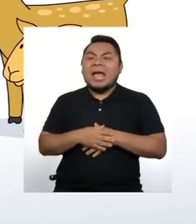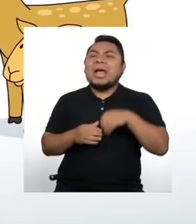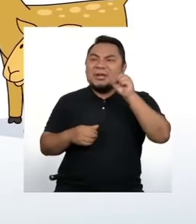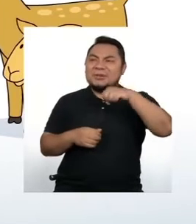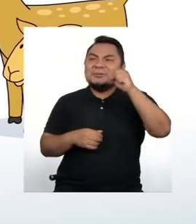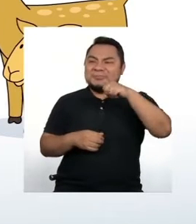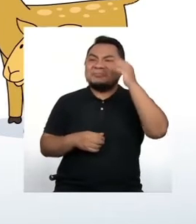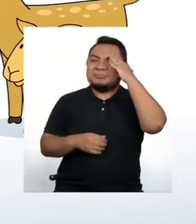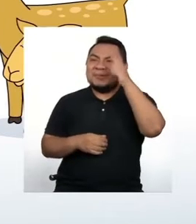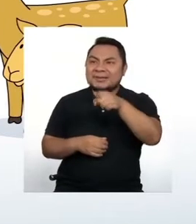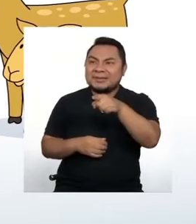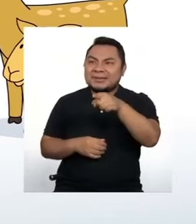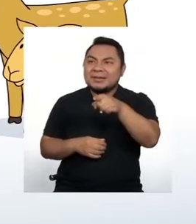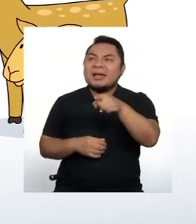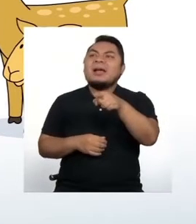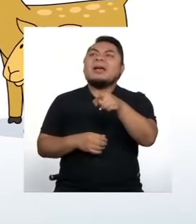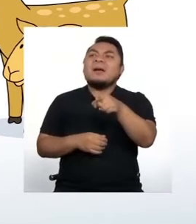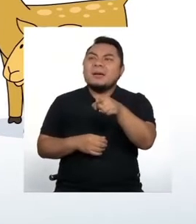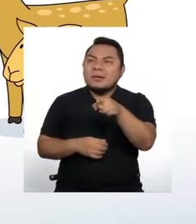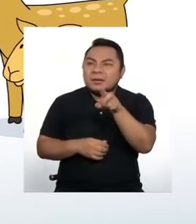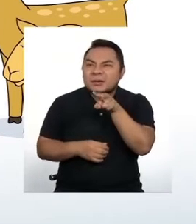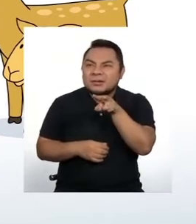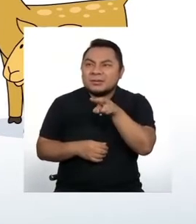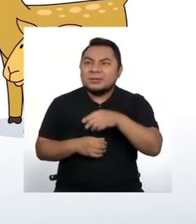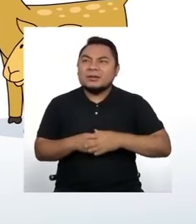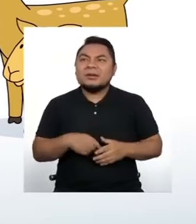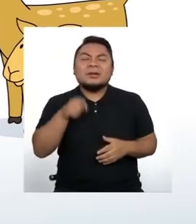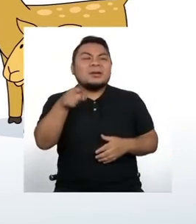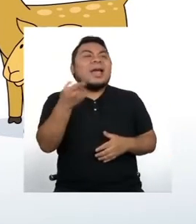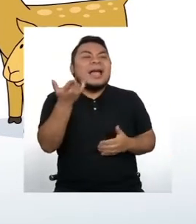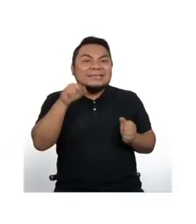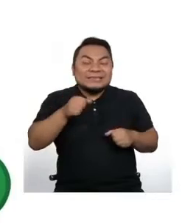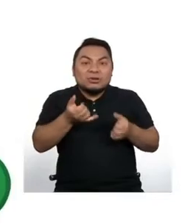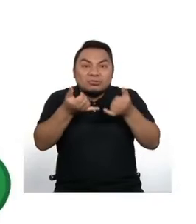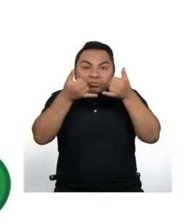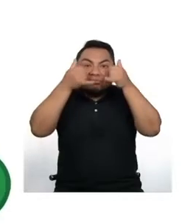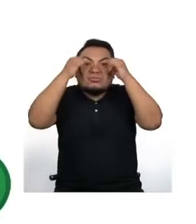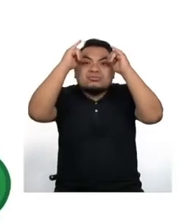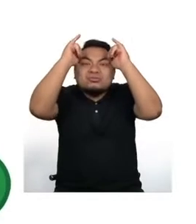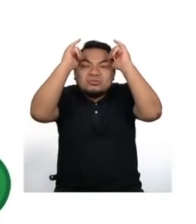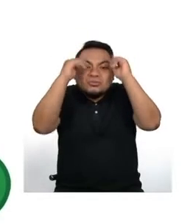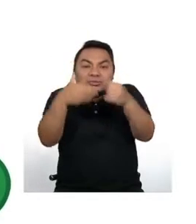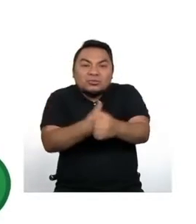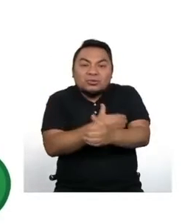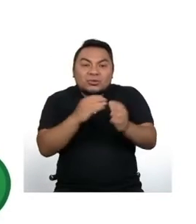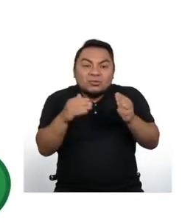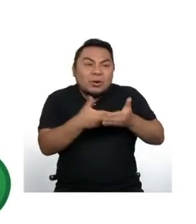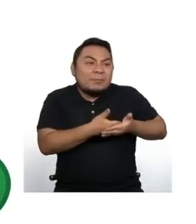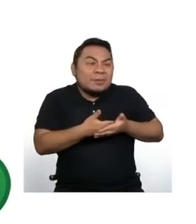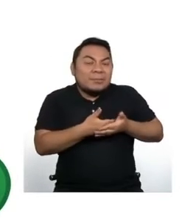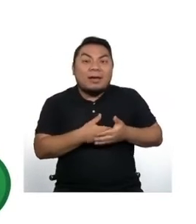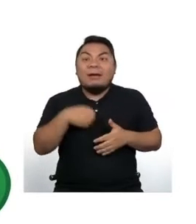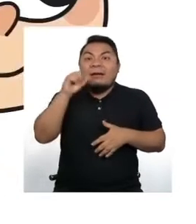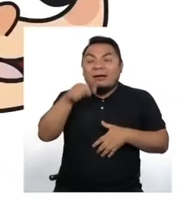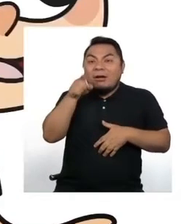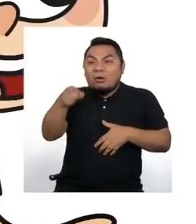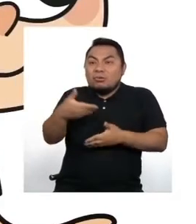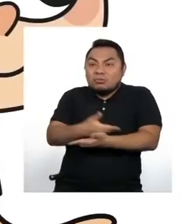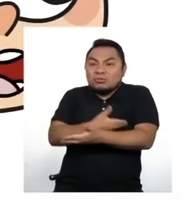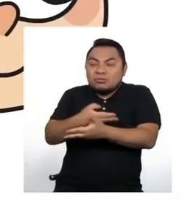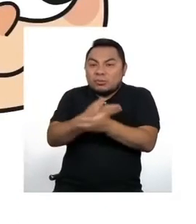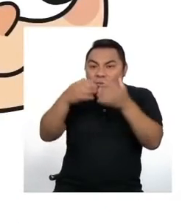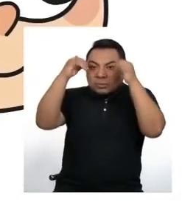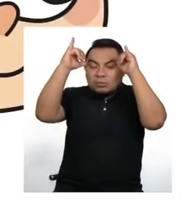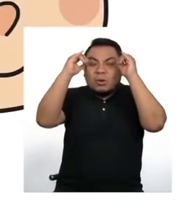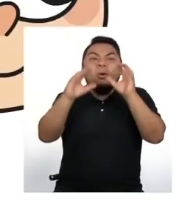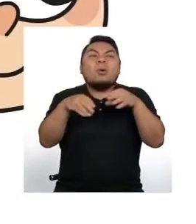plástico y deja que los explore. Después del momento de exploración, coge una pelota de un color, por